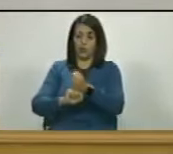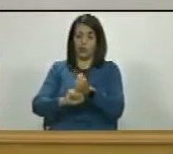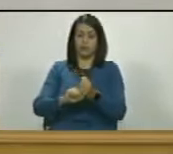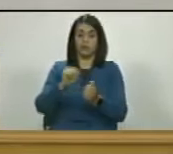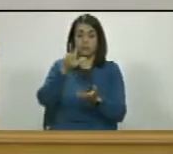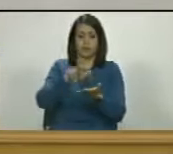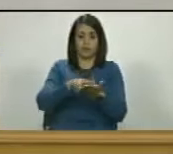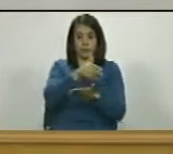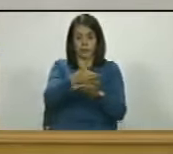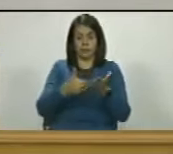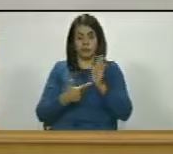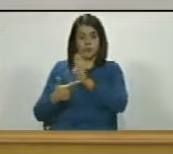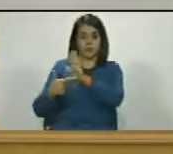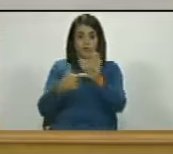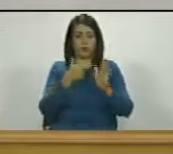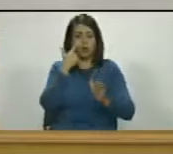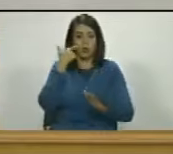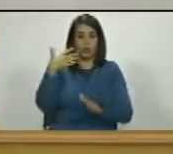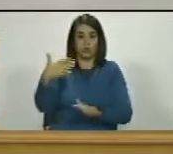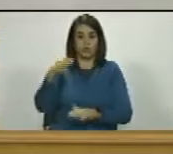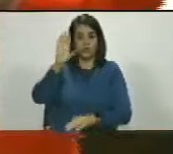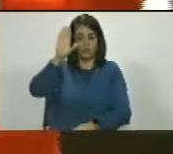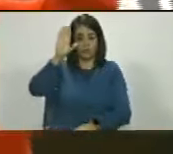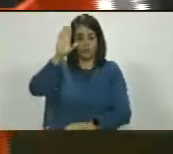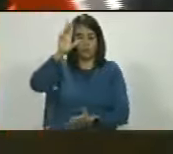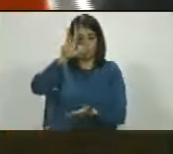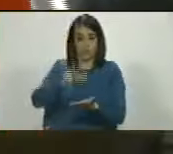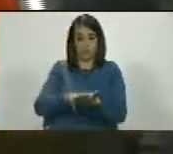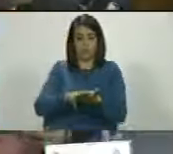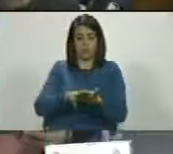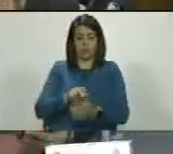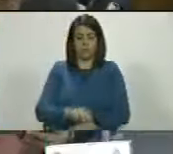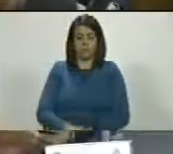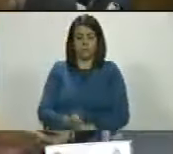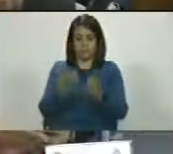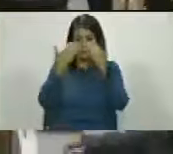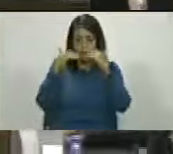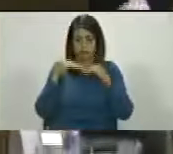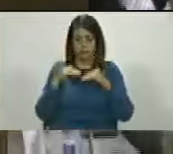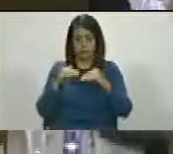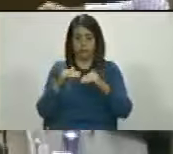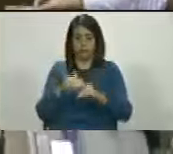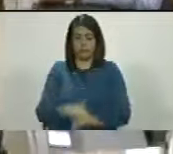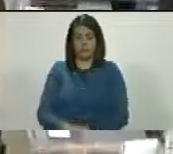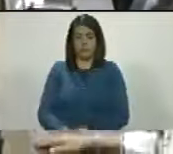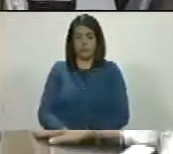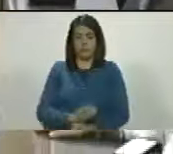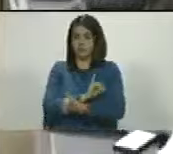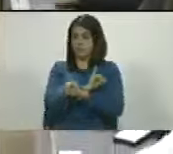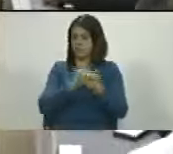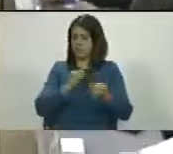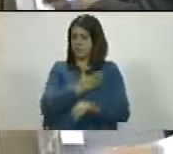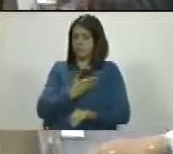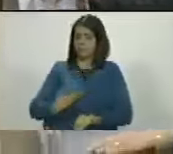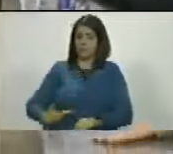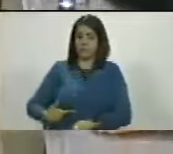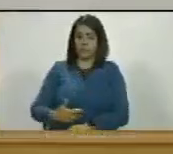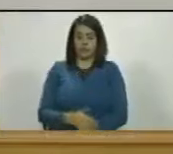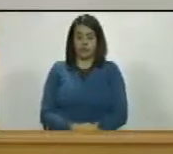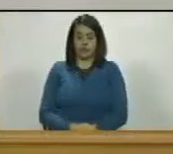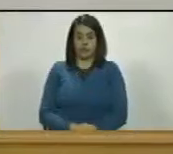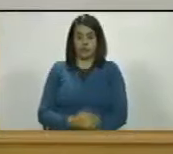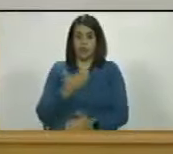aprobar el acta correspondiente, manifestarlo con la señal de costumbre. Queda aprobado. Siguiente, secretaria. Es todo, ciudadano presidente.